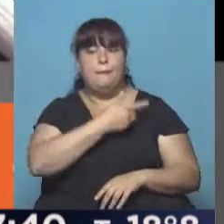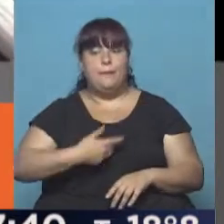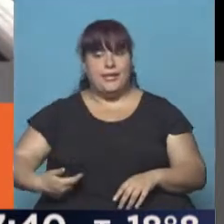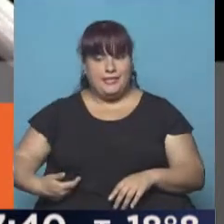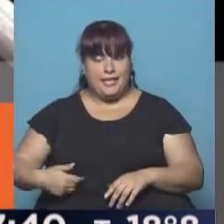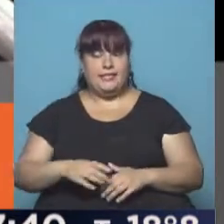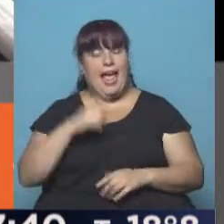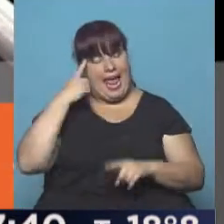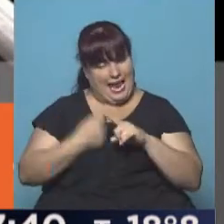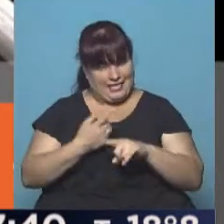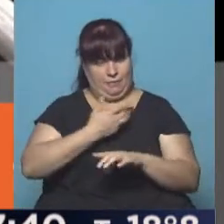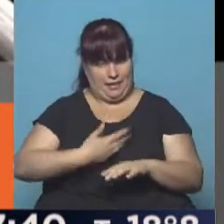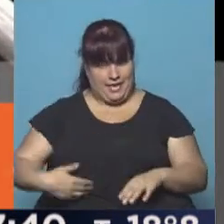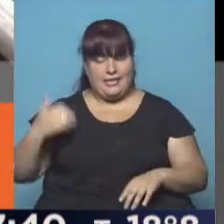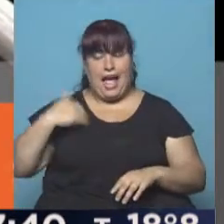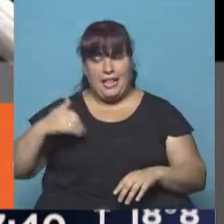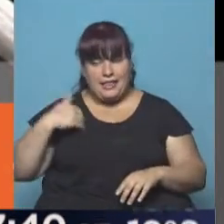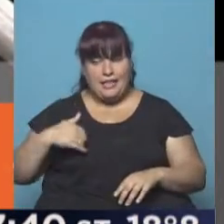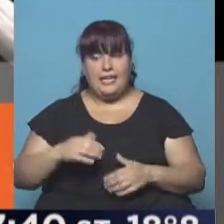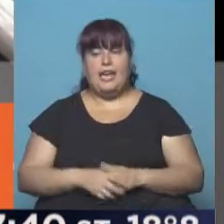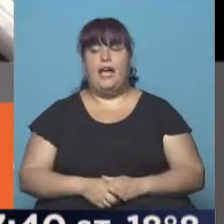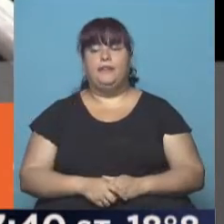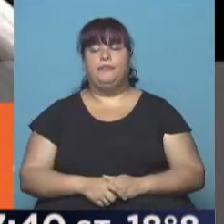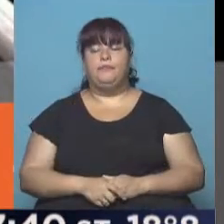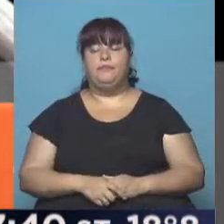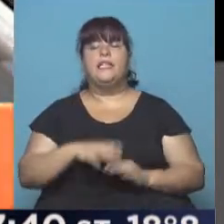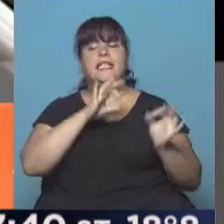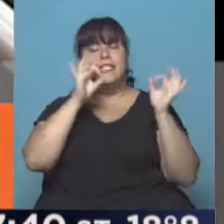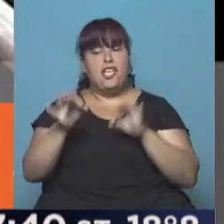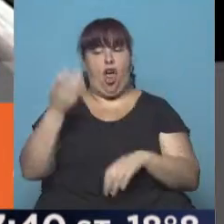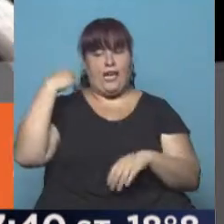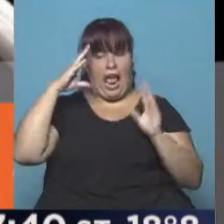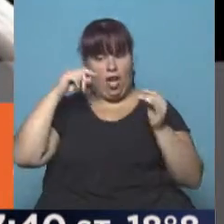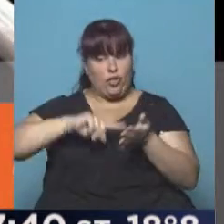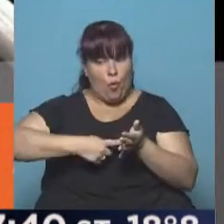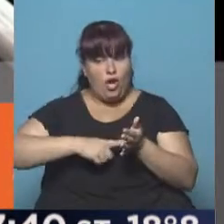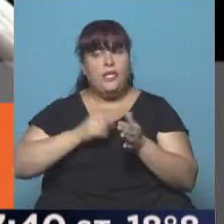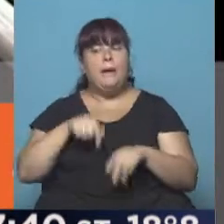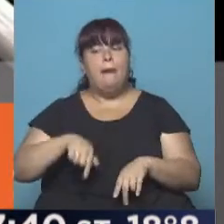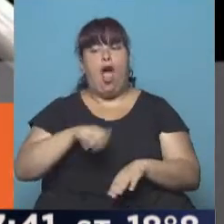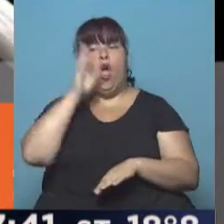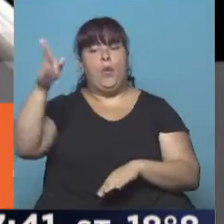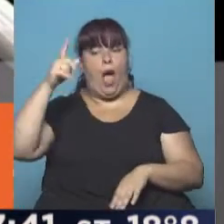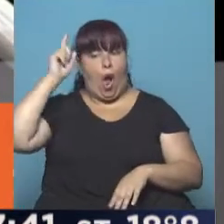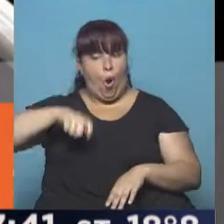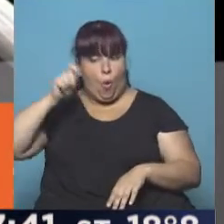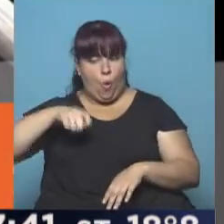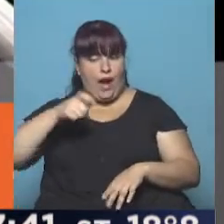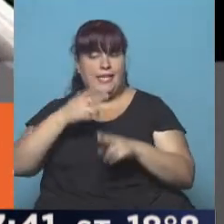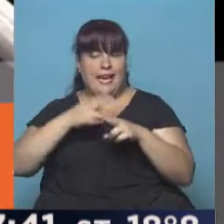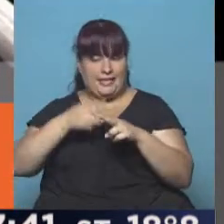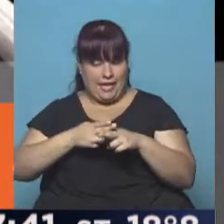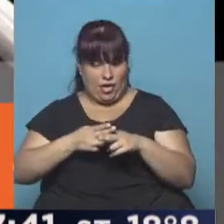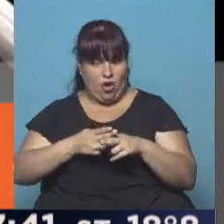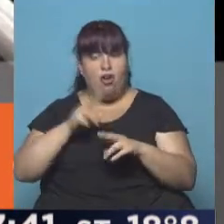presidenta, expresidenta de la Nación, que había llegado anoche a Buenos Aires para presentarse ante el juez Bonadío en los tribunales de Comodoro